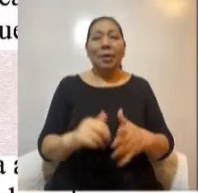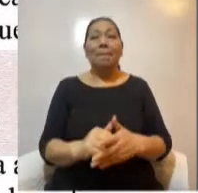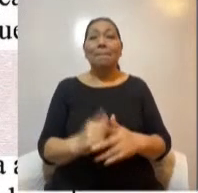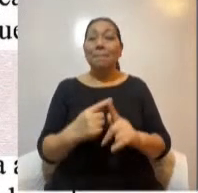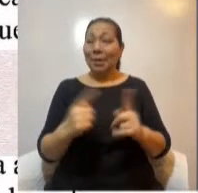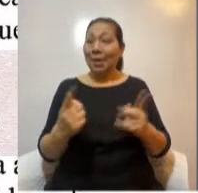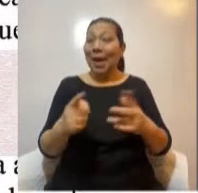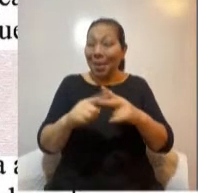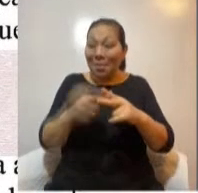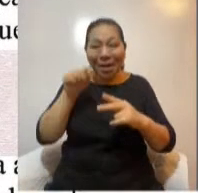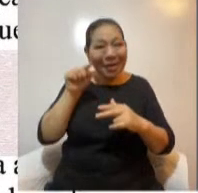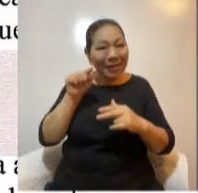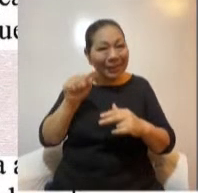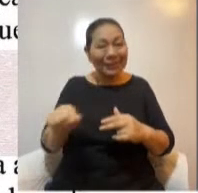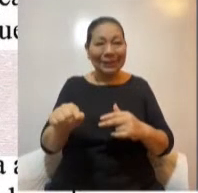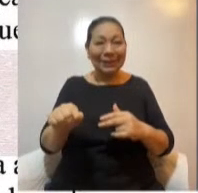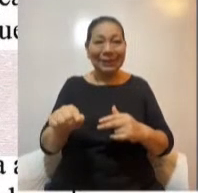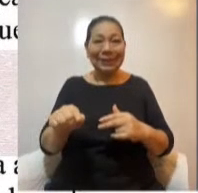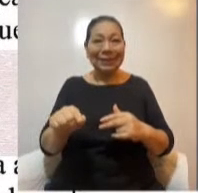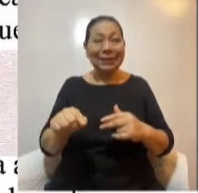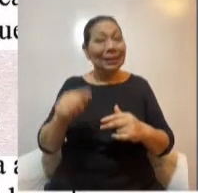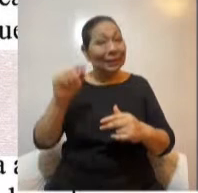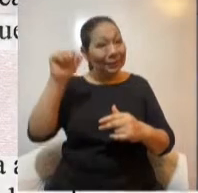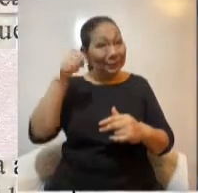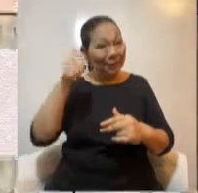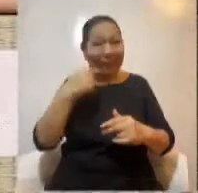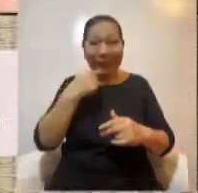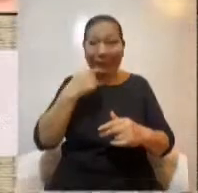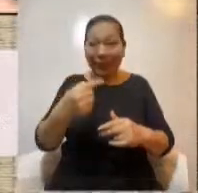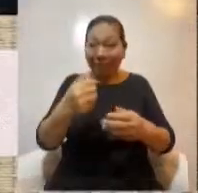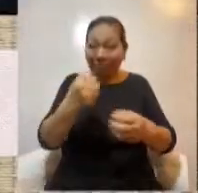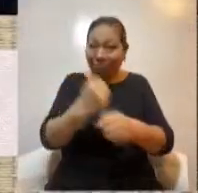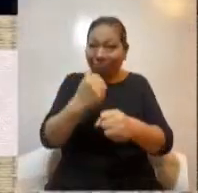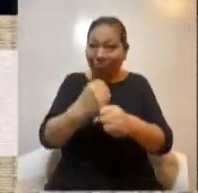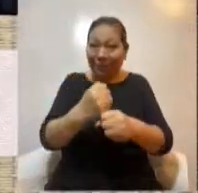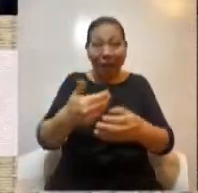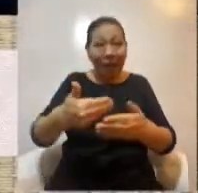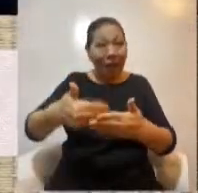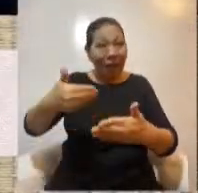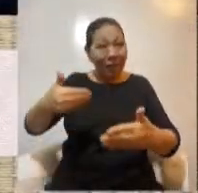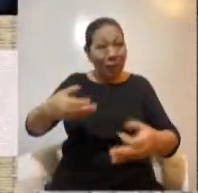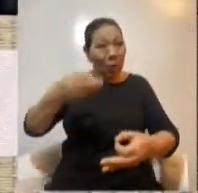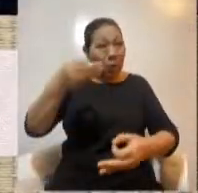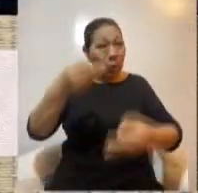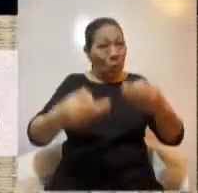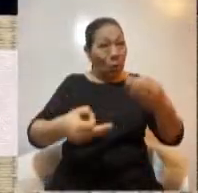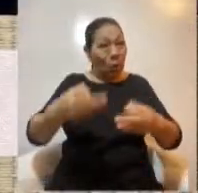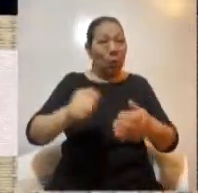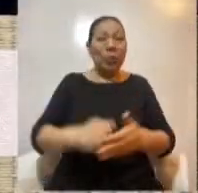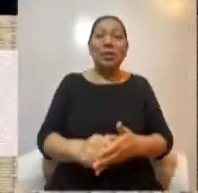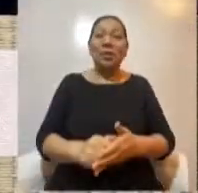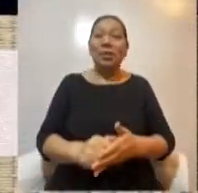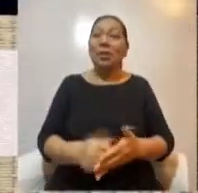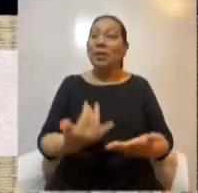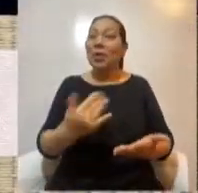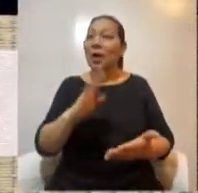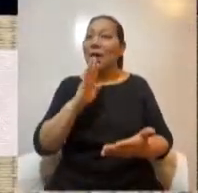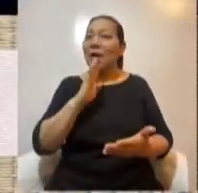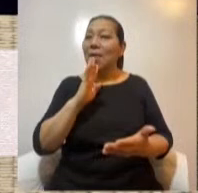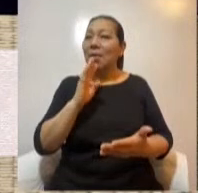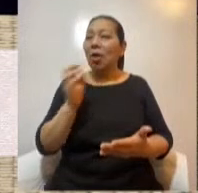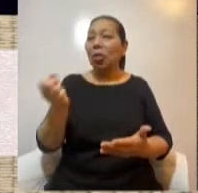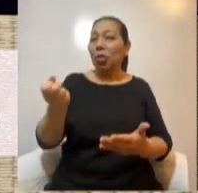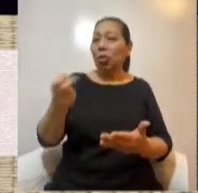¿no? Entonces, a partir de ello, y recordando lo que ya había trabajado en sentencias anteriores, nos